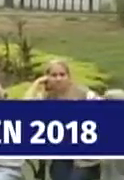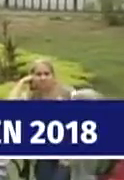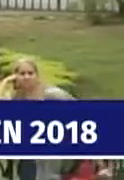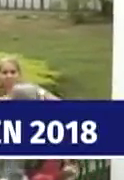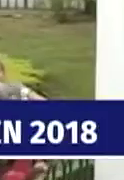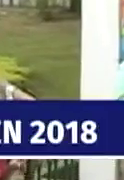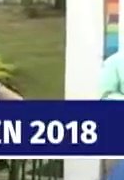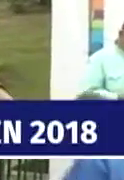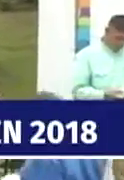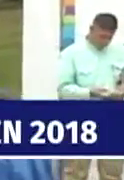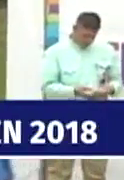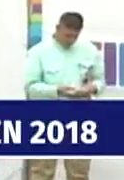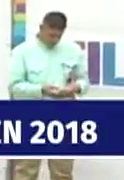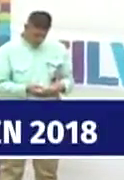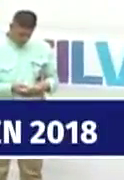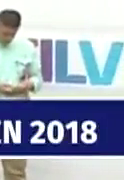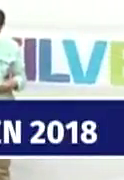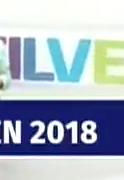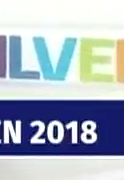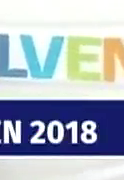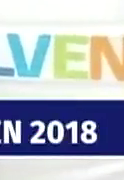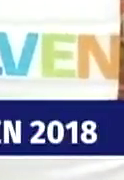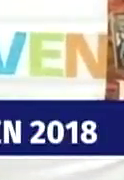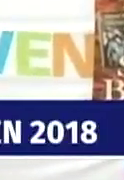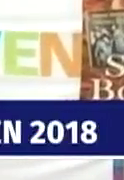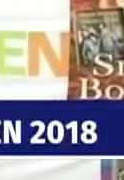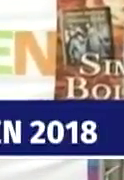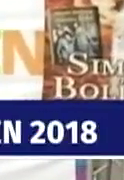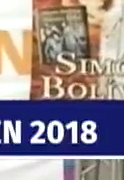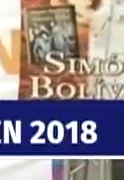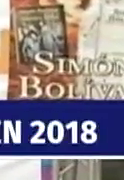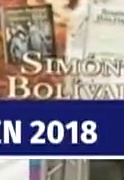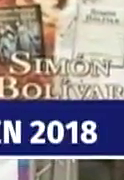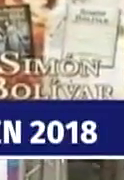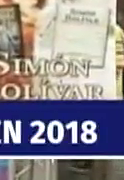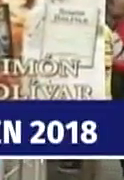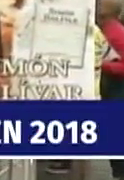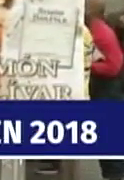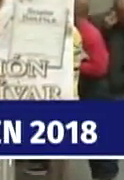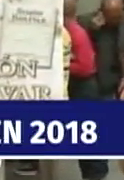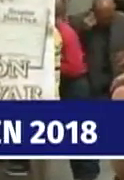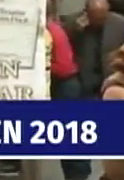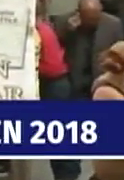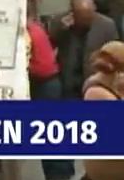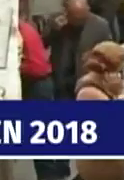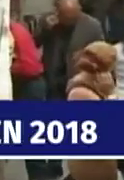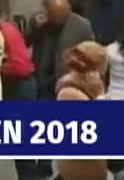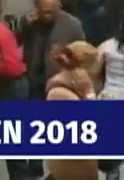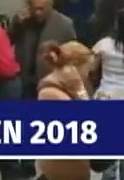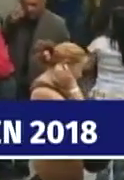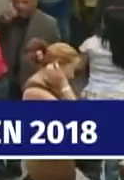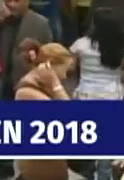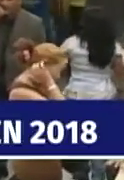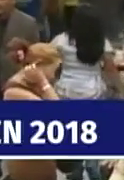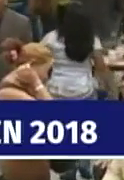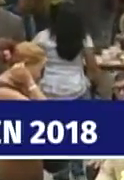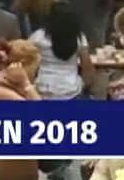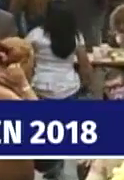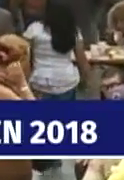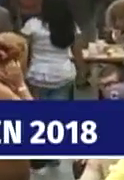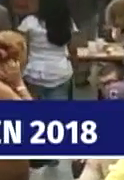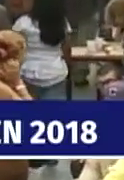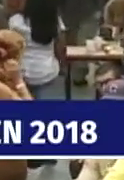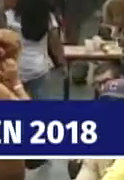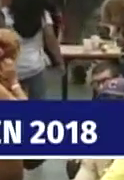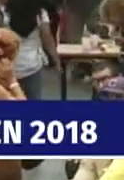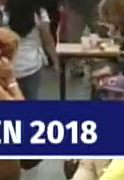la ciudad capital. Veíamos allí además el recorrido que realizaba el presidente Nicolás Maduro Moros, además reconocemos aprovechando para saludar con